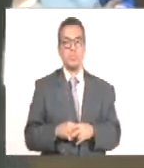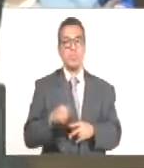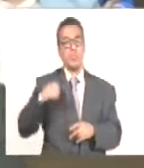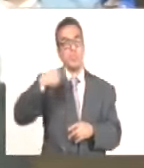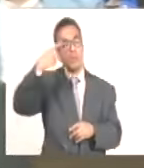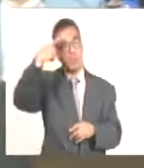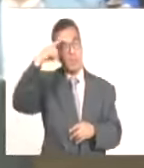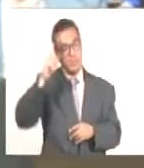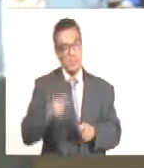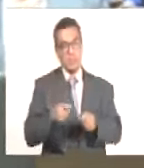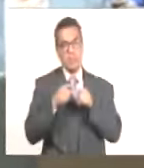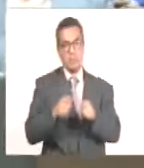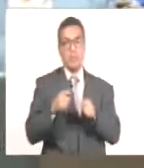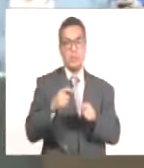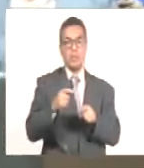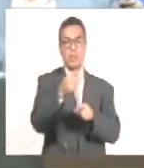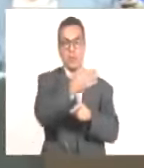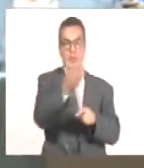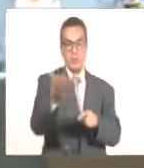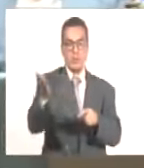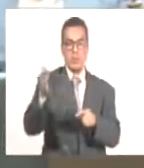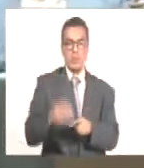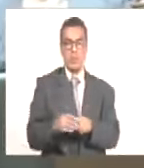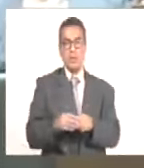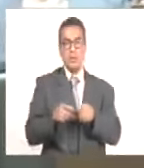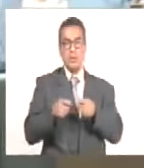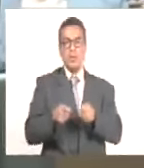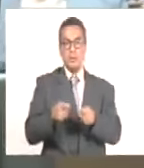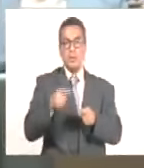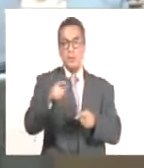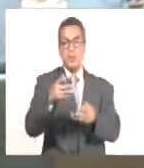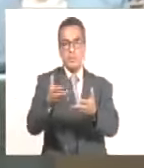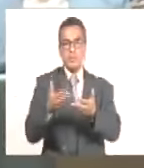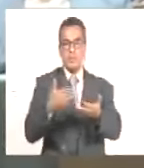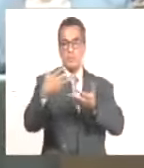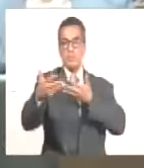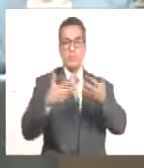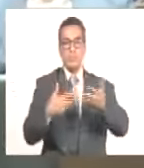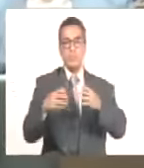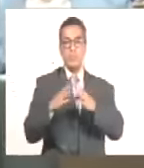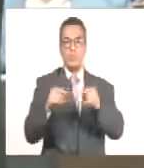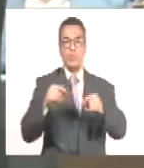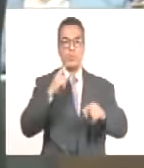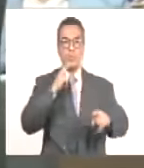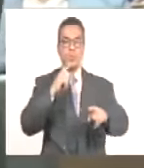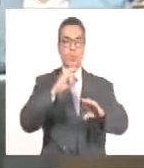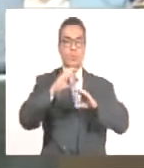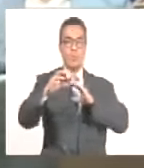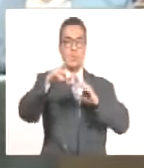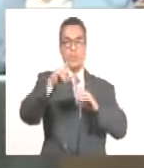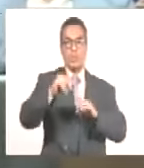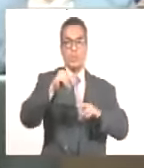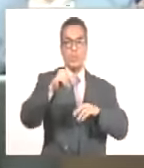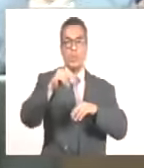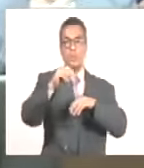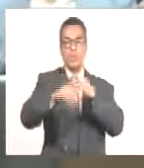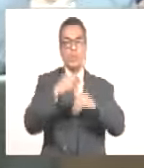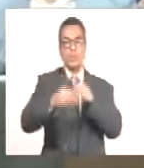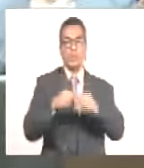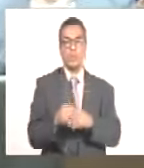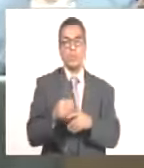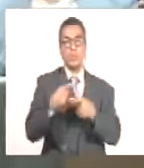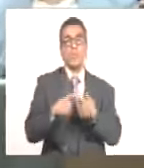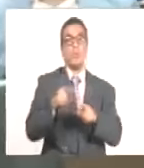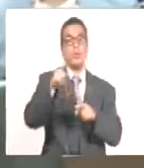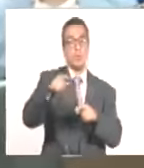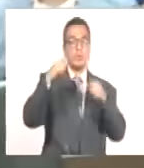parece que el intento de vuestra excelencia es forzarme a que reciproque los insultos. No lo haré. Pero